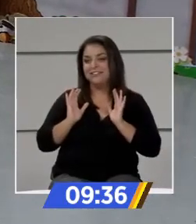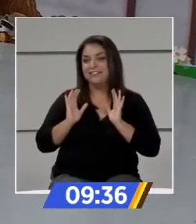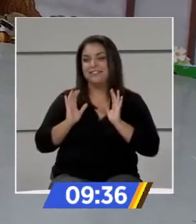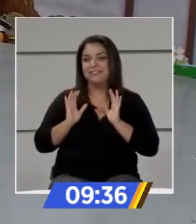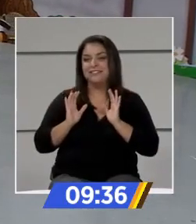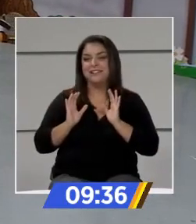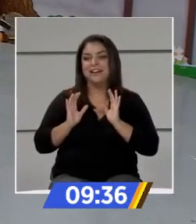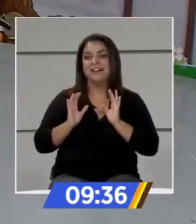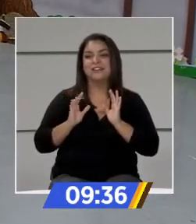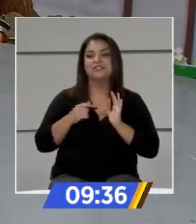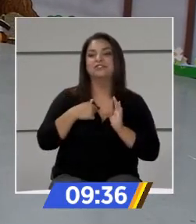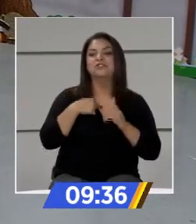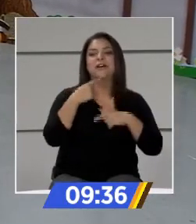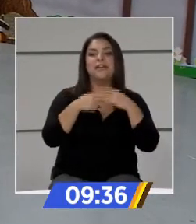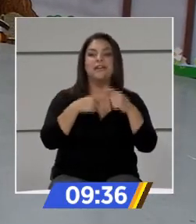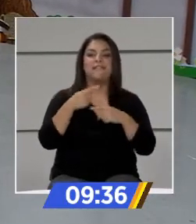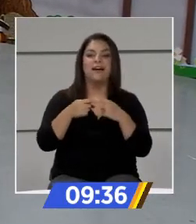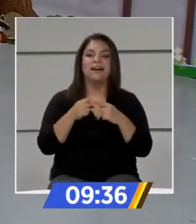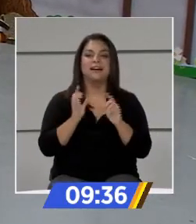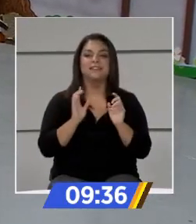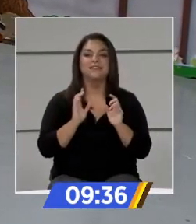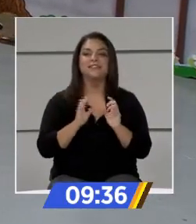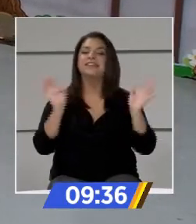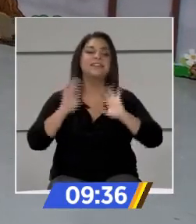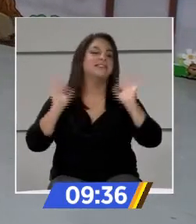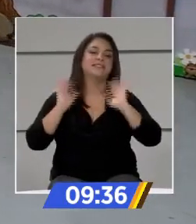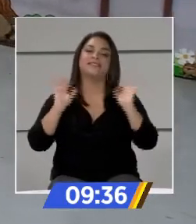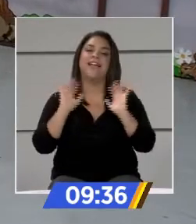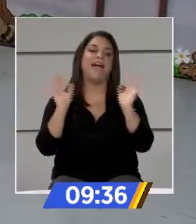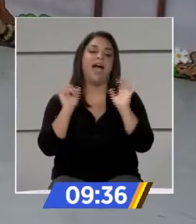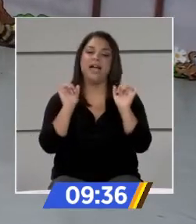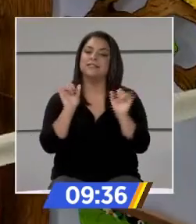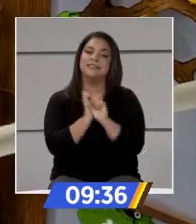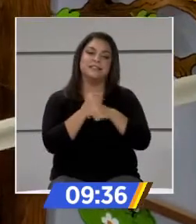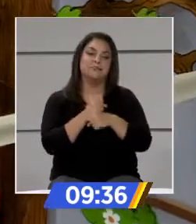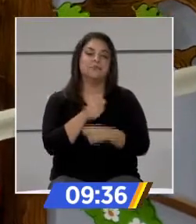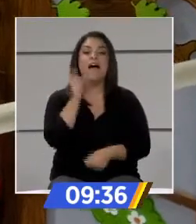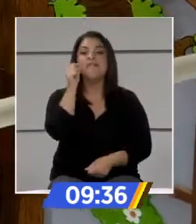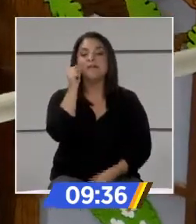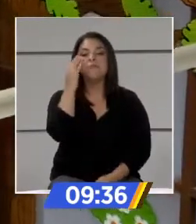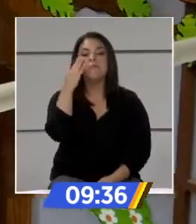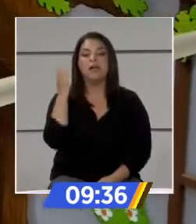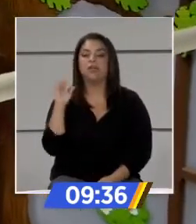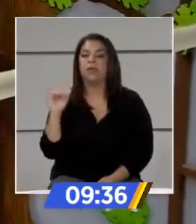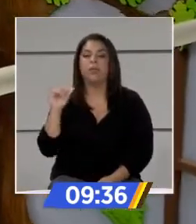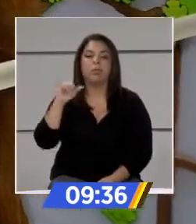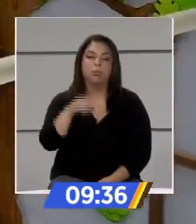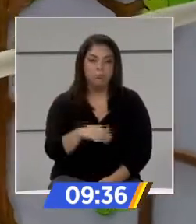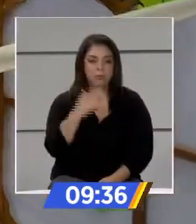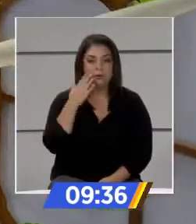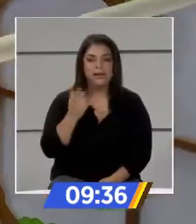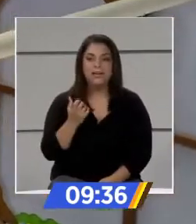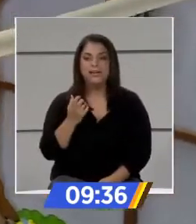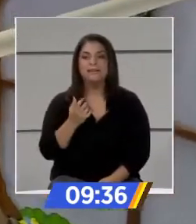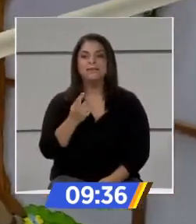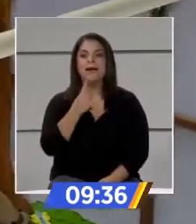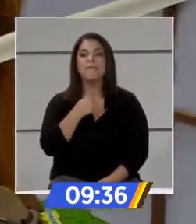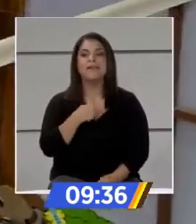una cosa. No, ya así como lo hicimos. Y después uno ve por qué no lo vi. Es para que me dé